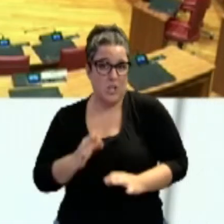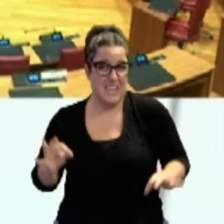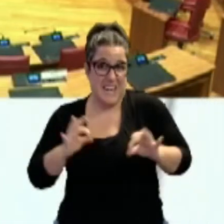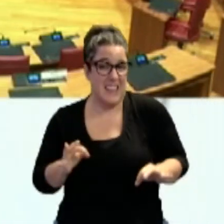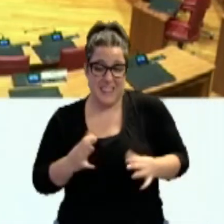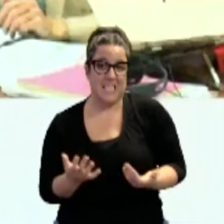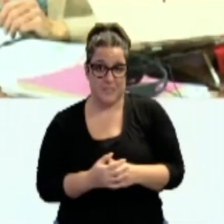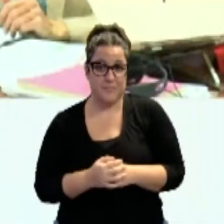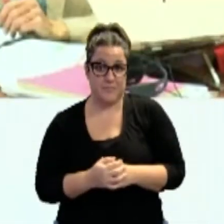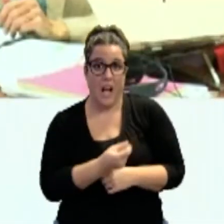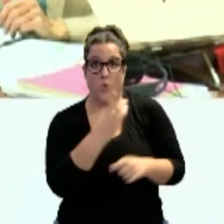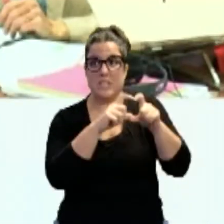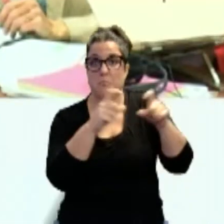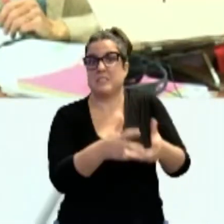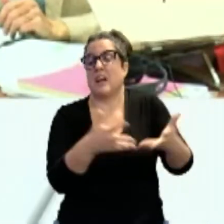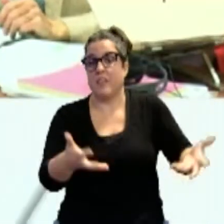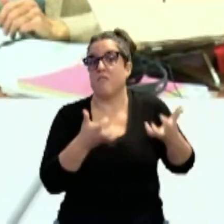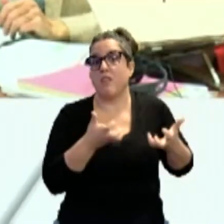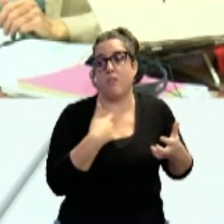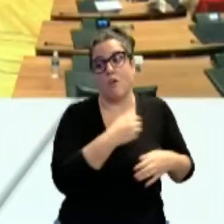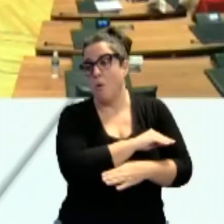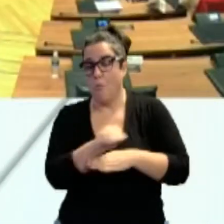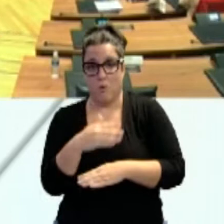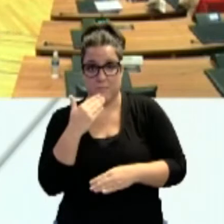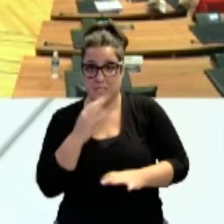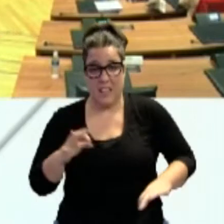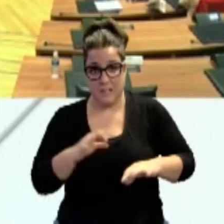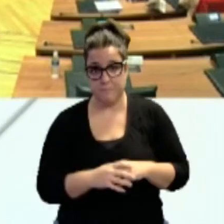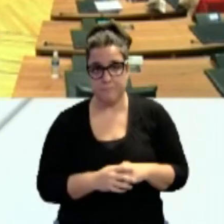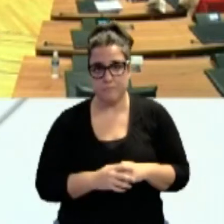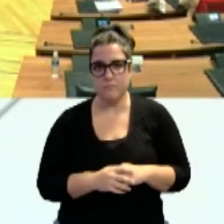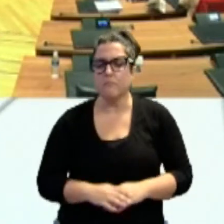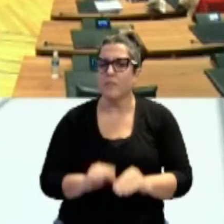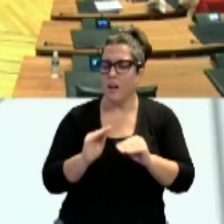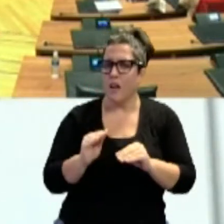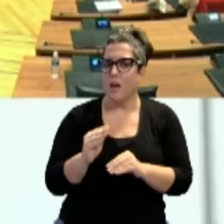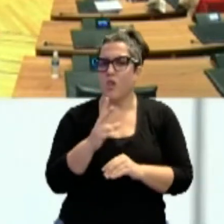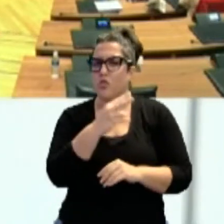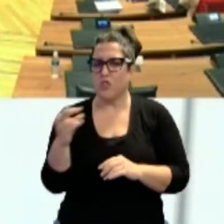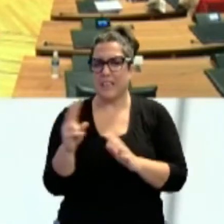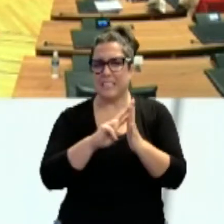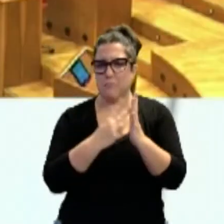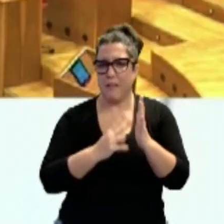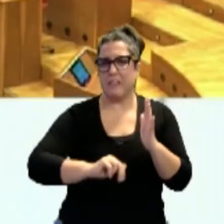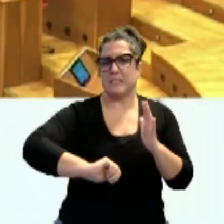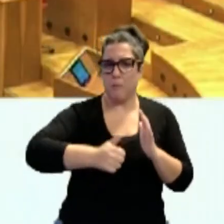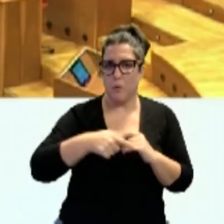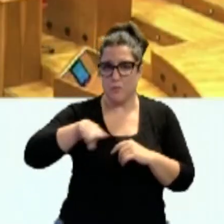que tienen determinadas empresas en Navarra. En cualquier caso, ¿está satisfecha con las más de 200 enmiendas que se han aprobado?